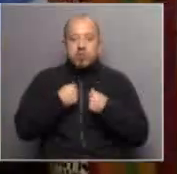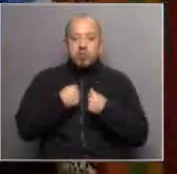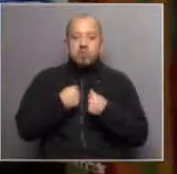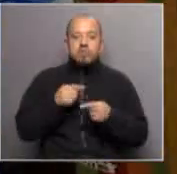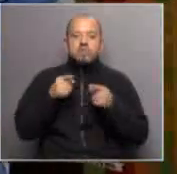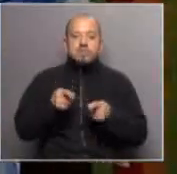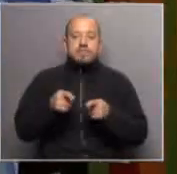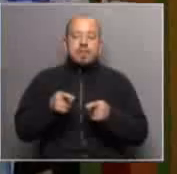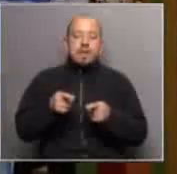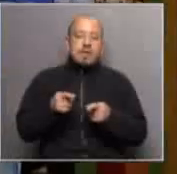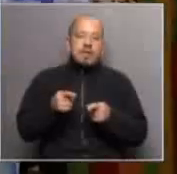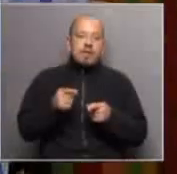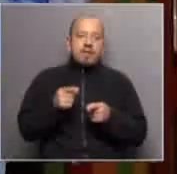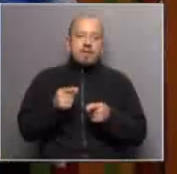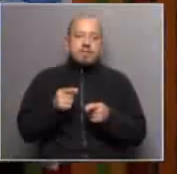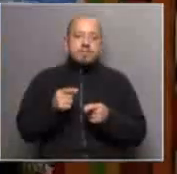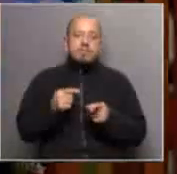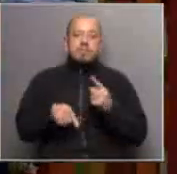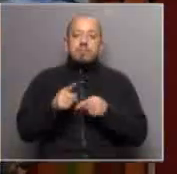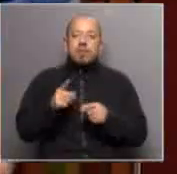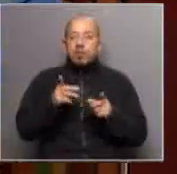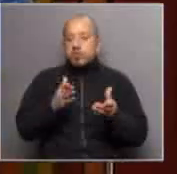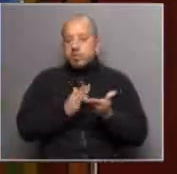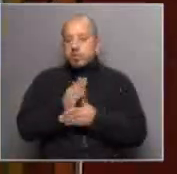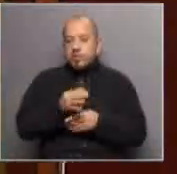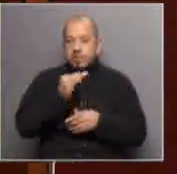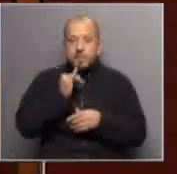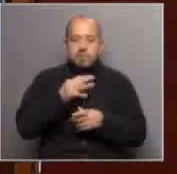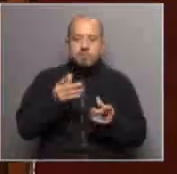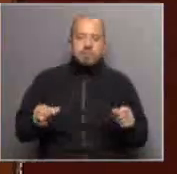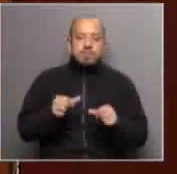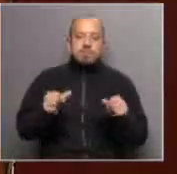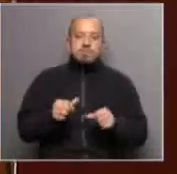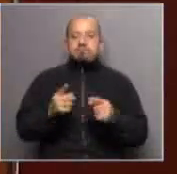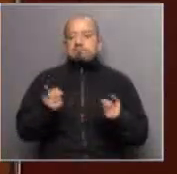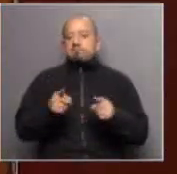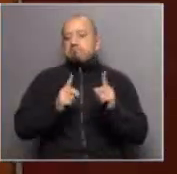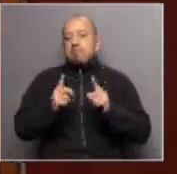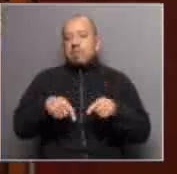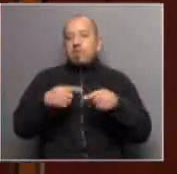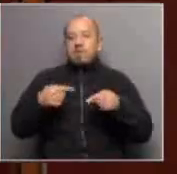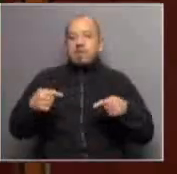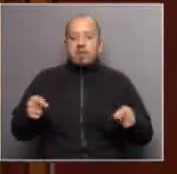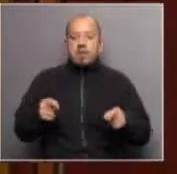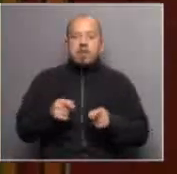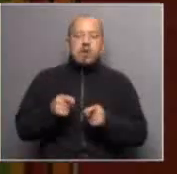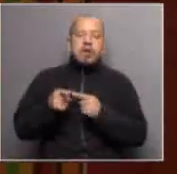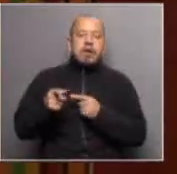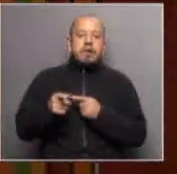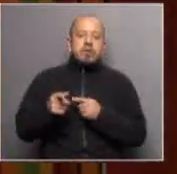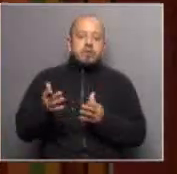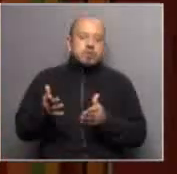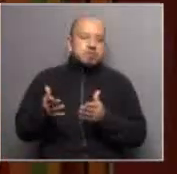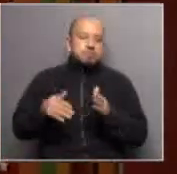poco en esa corriente, pero tratando siempre de hacer algo distinto, que en realidad eso es un poco